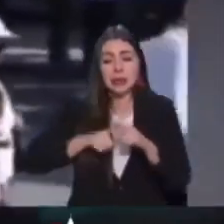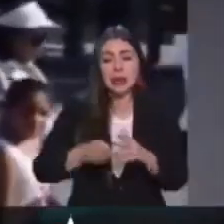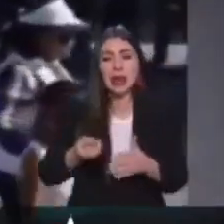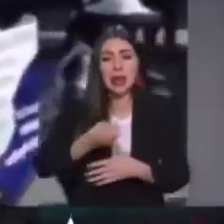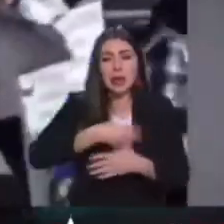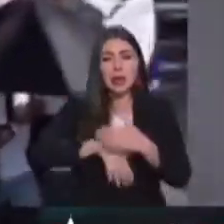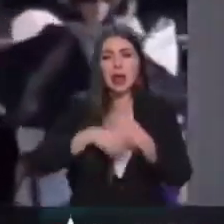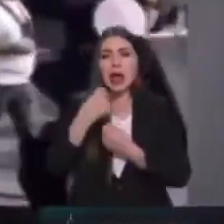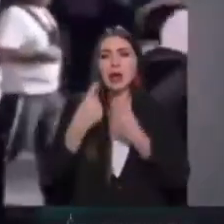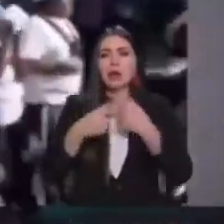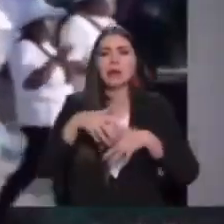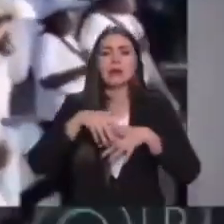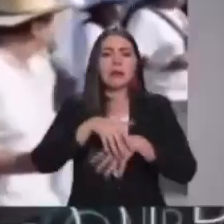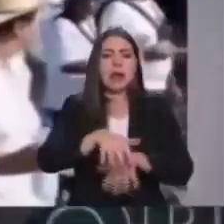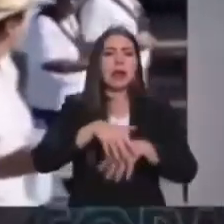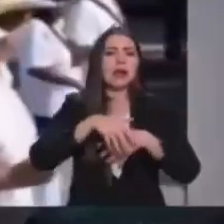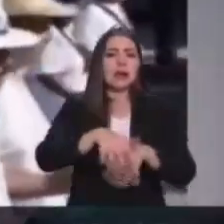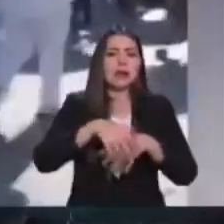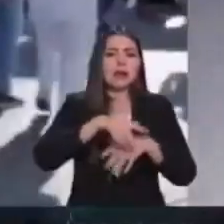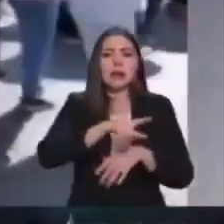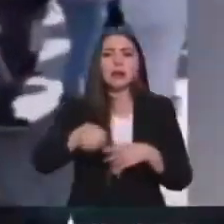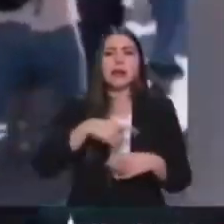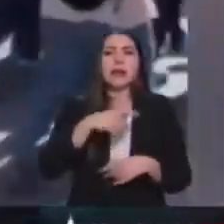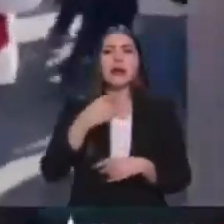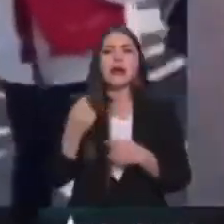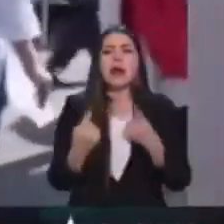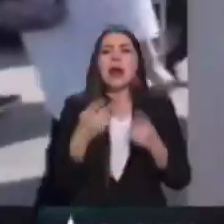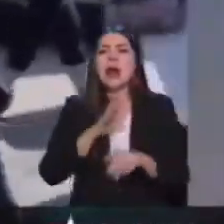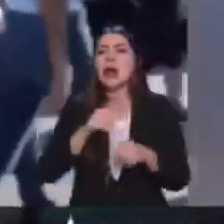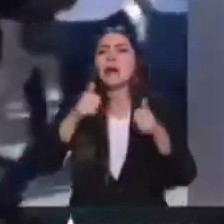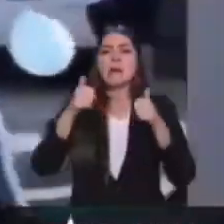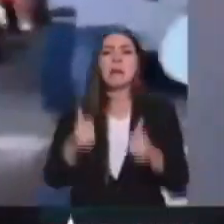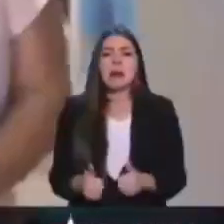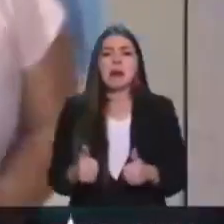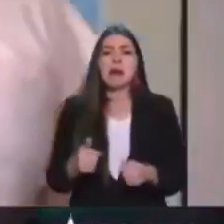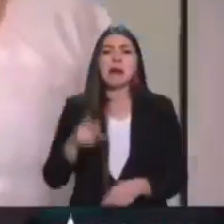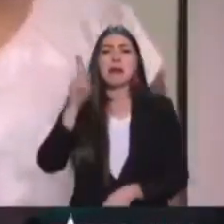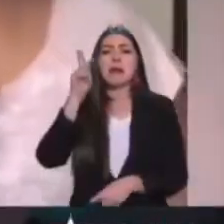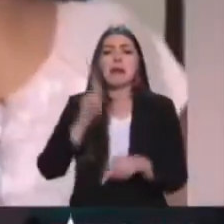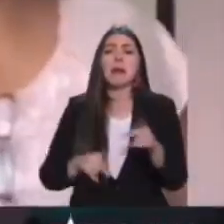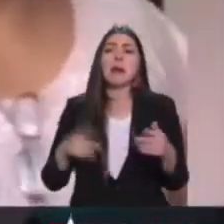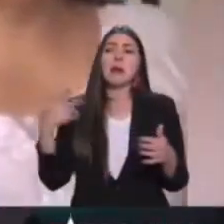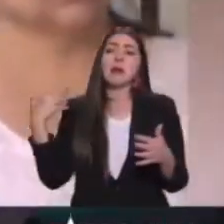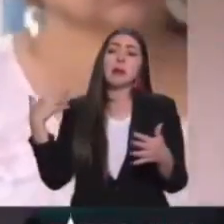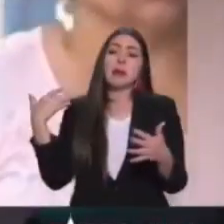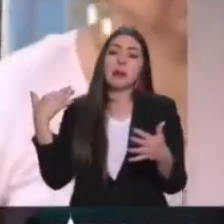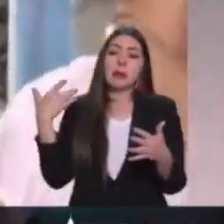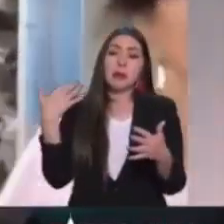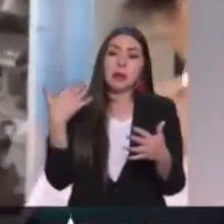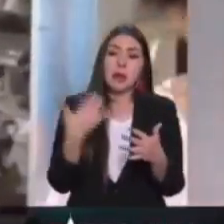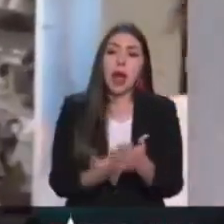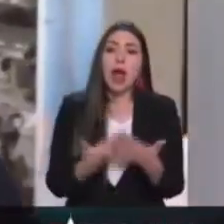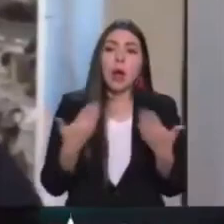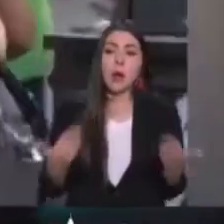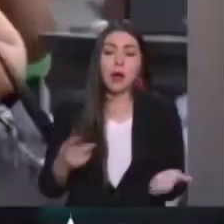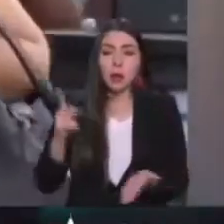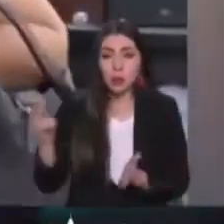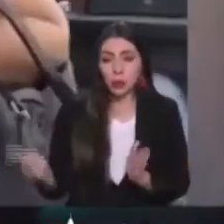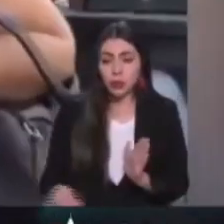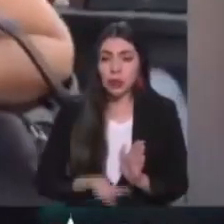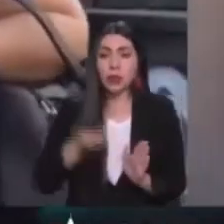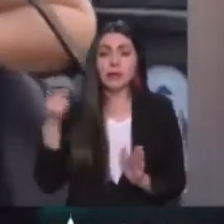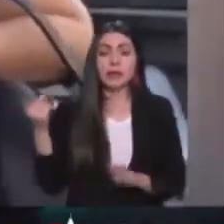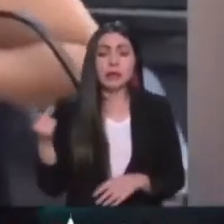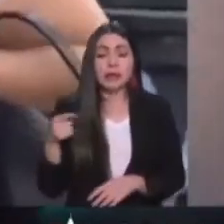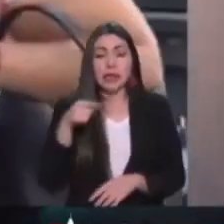de manifestaciones que ya no le movieron más. Y eso quedó pendiente hasta ahora. El tema, más que nada, es un